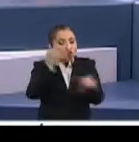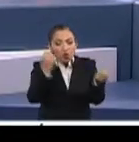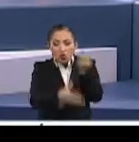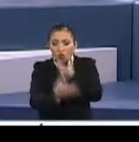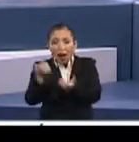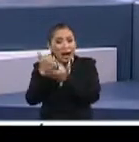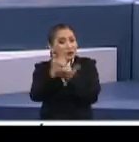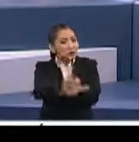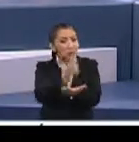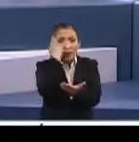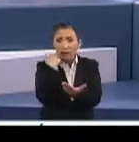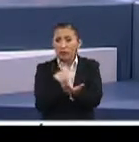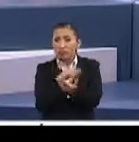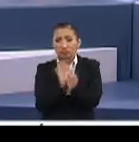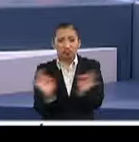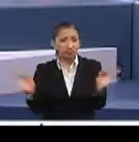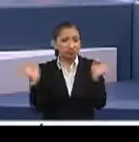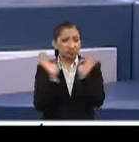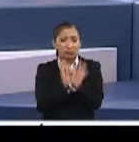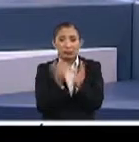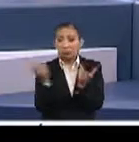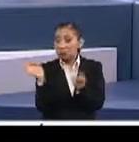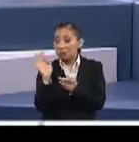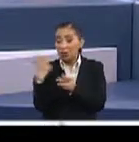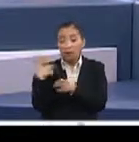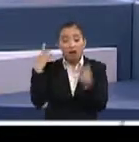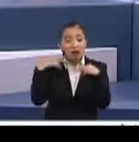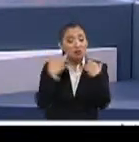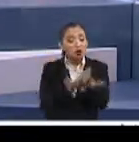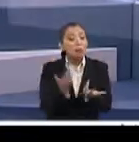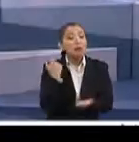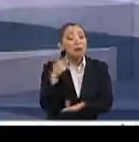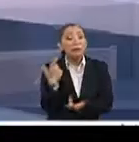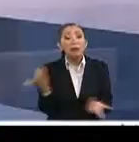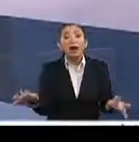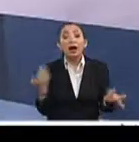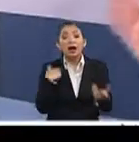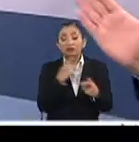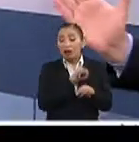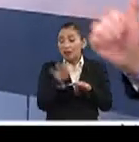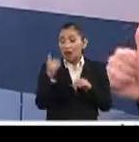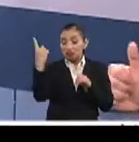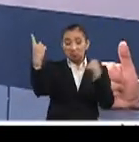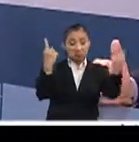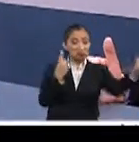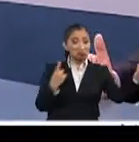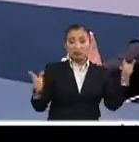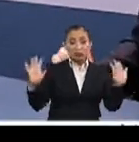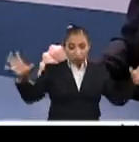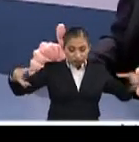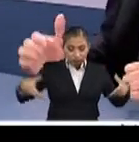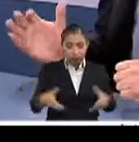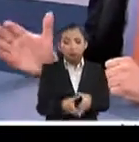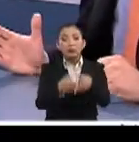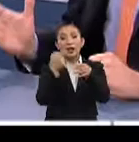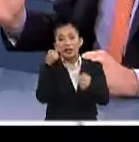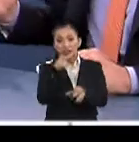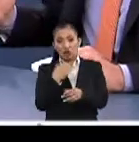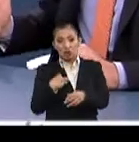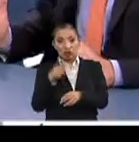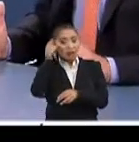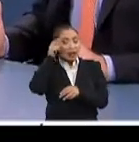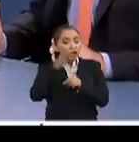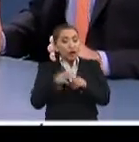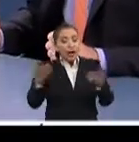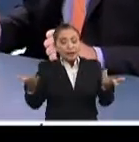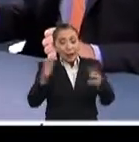La colaboración para nosotros es clave. De otra manera sería muy difícil trabajar aislados. Es parte del papel de los directivos, es parte